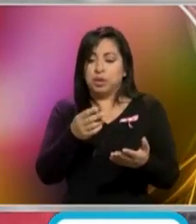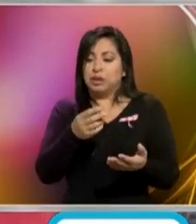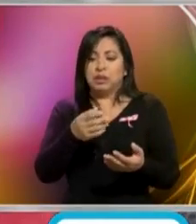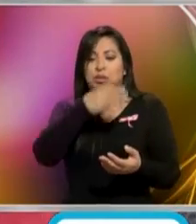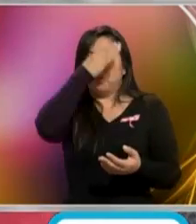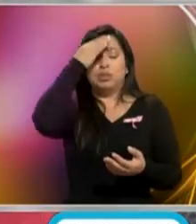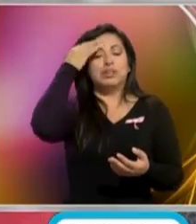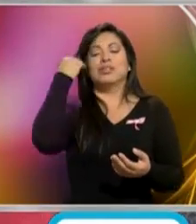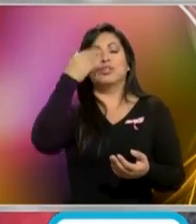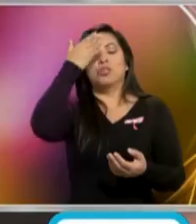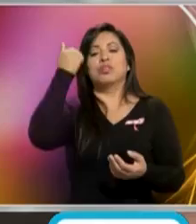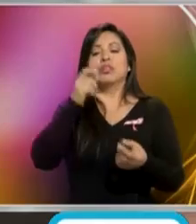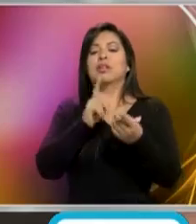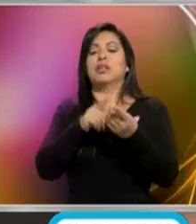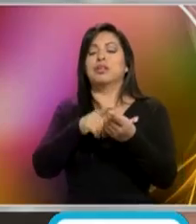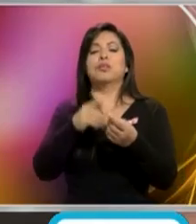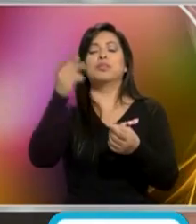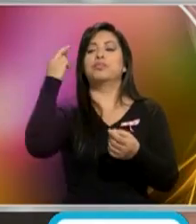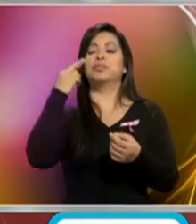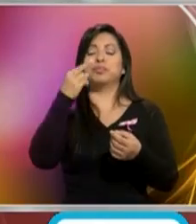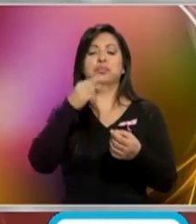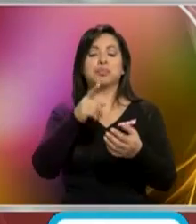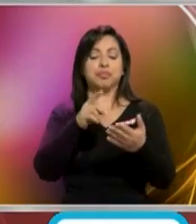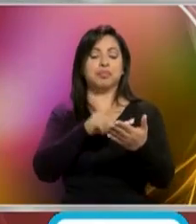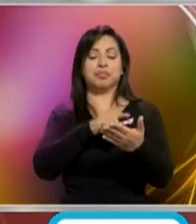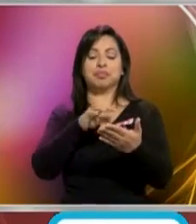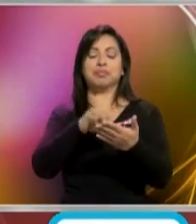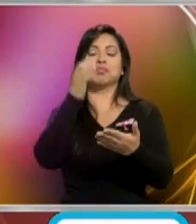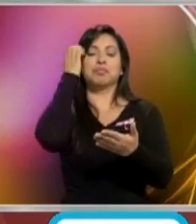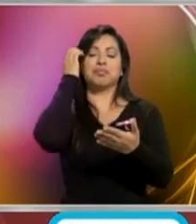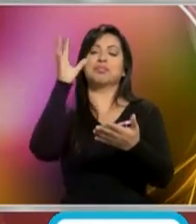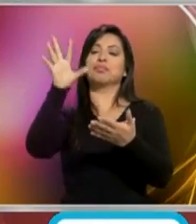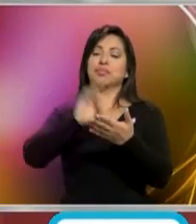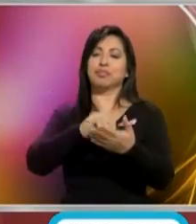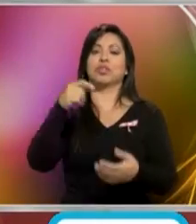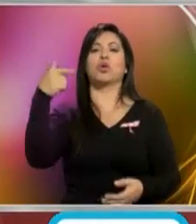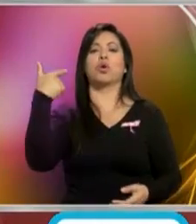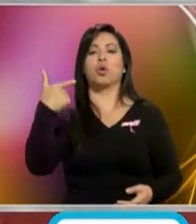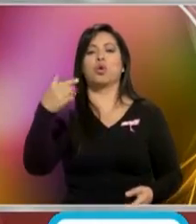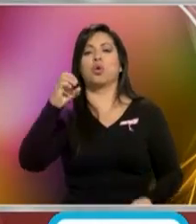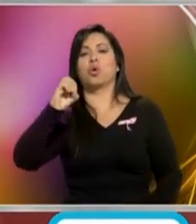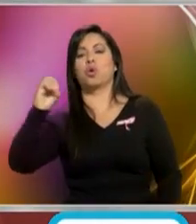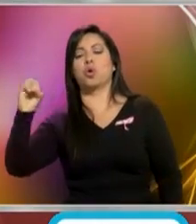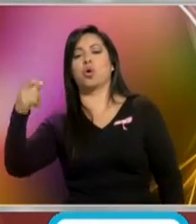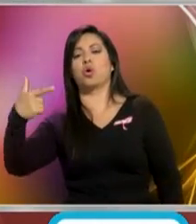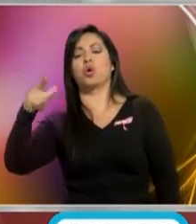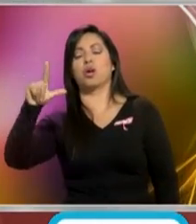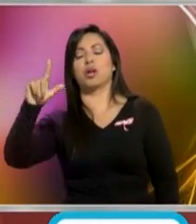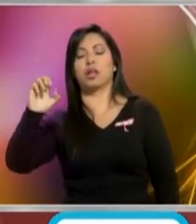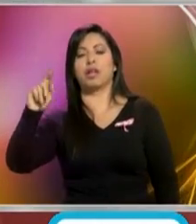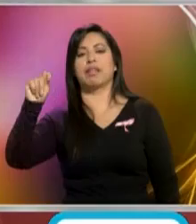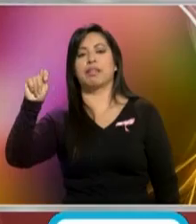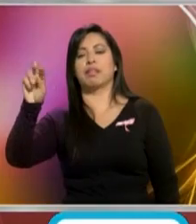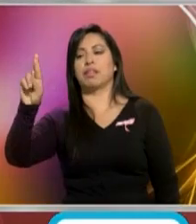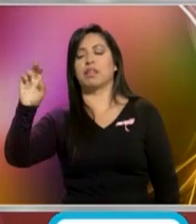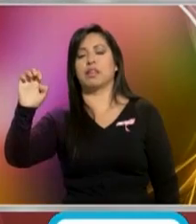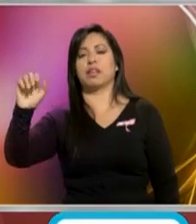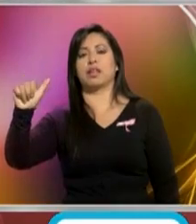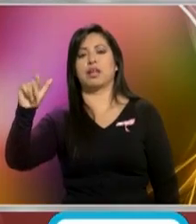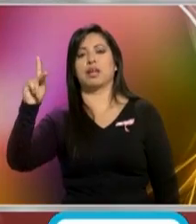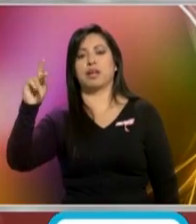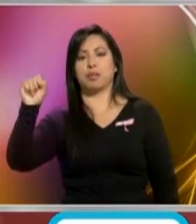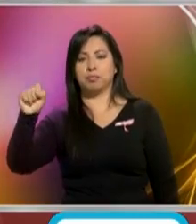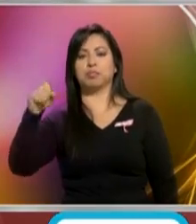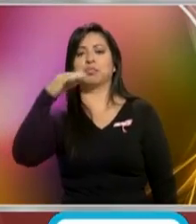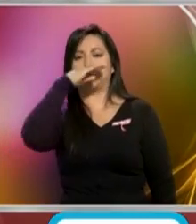tiempo chiste real. de esta aplicación. Ok. Esto es Google Trips, les recomiendo que la bajen. Funciona en español, es gratuita y funciona prácticamente en